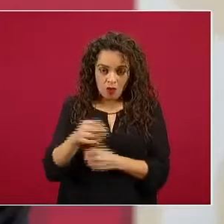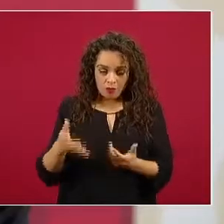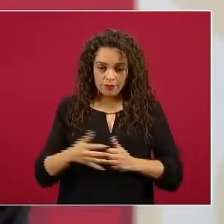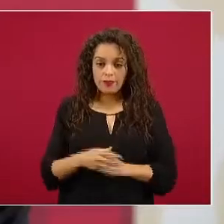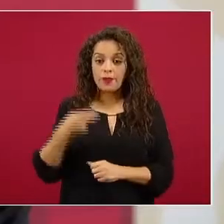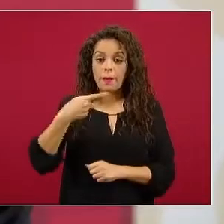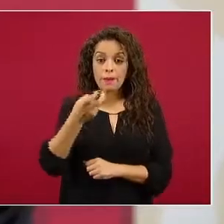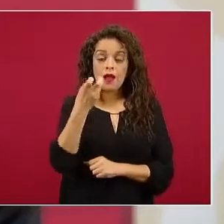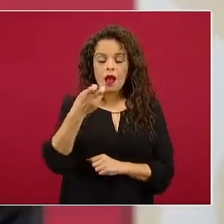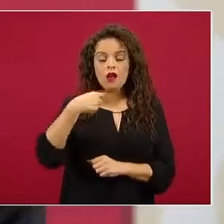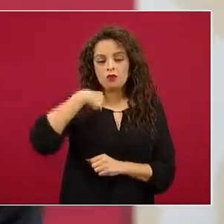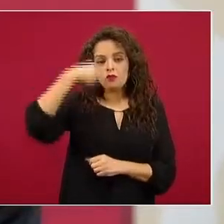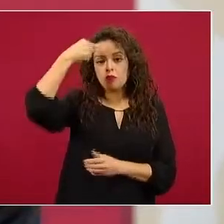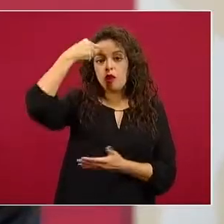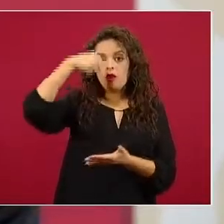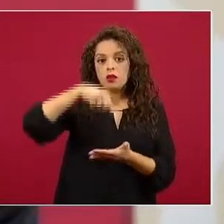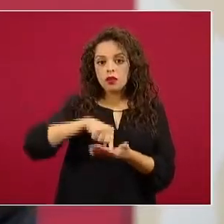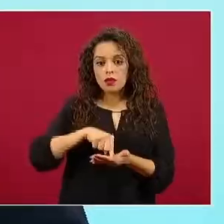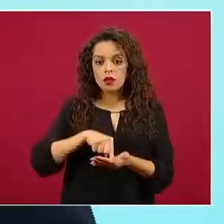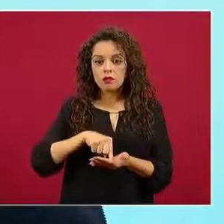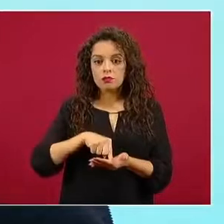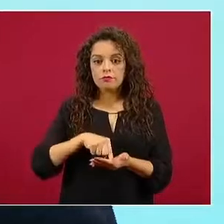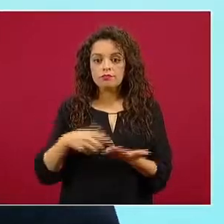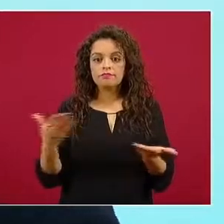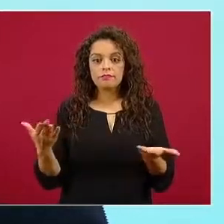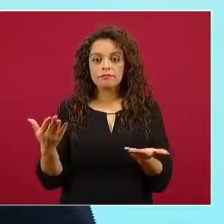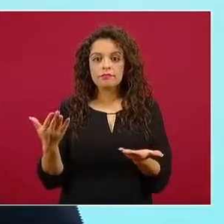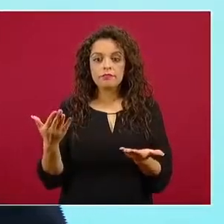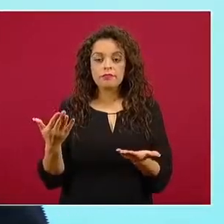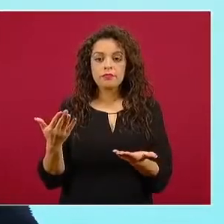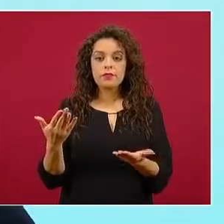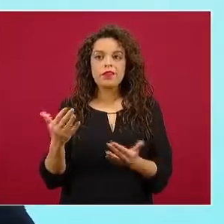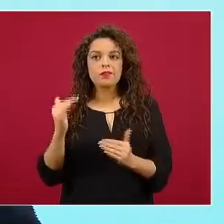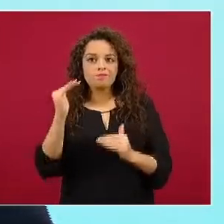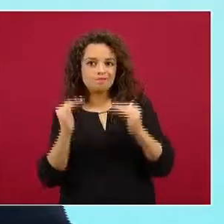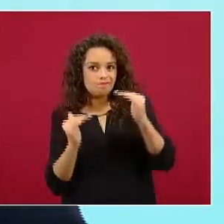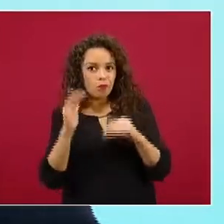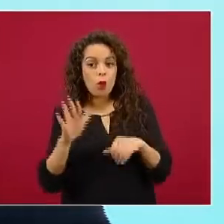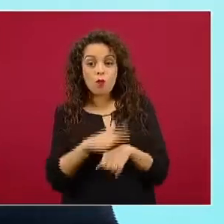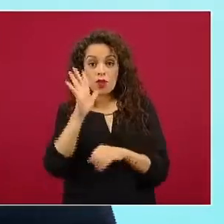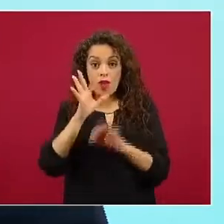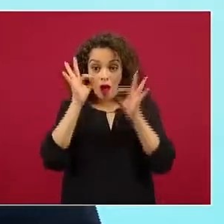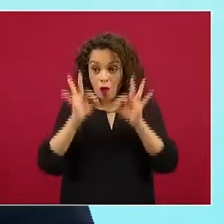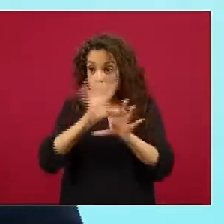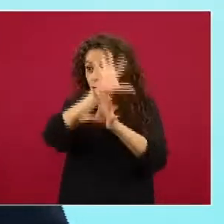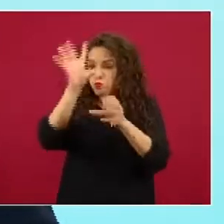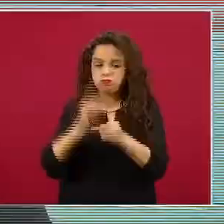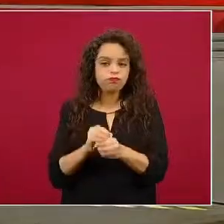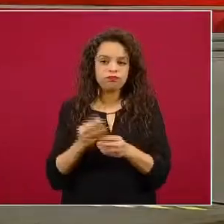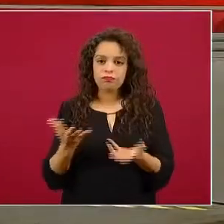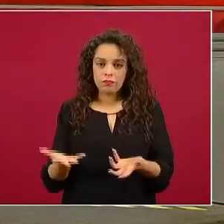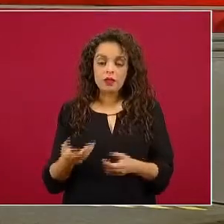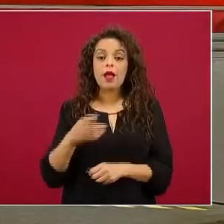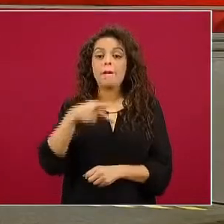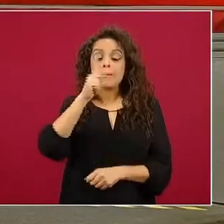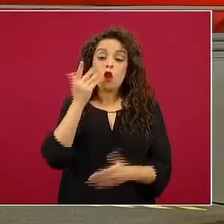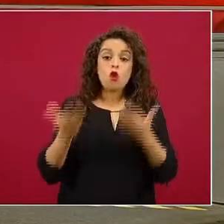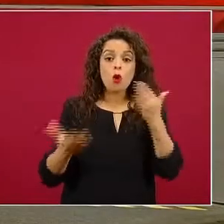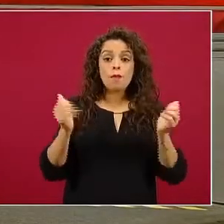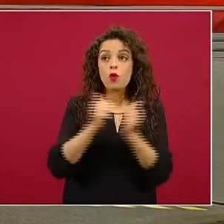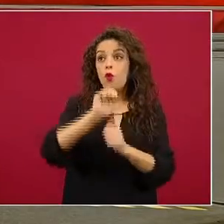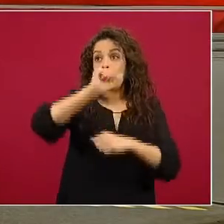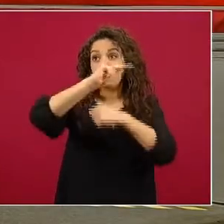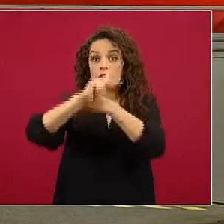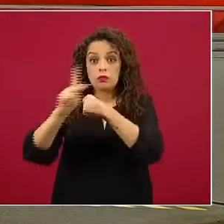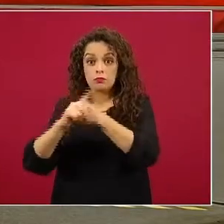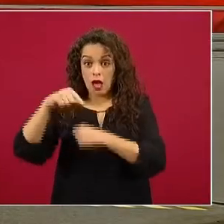una situación que está subestimada, porque no es la totalidad. Segundo, comparado con otros países, México es uno de los países más